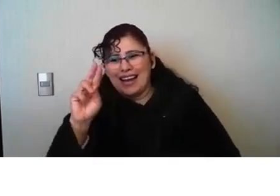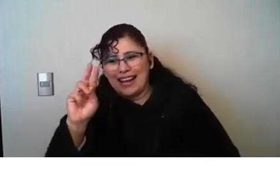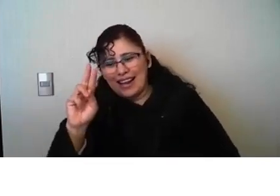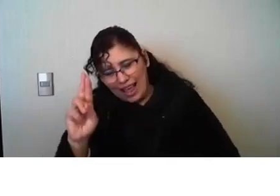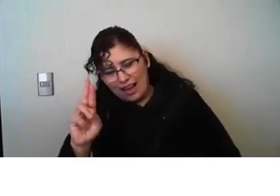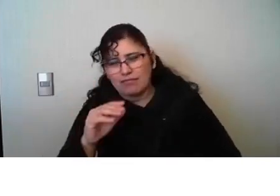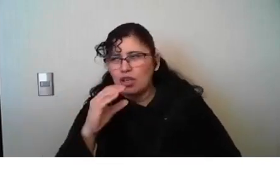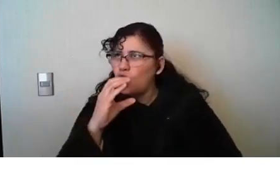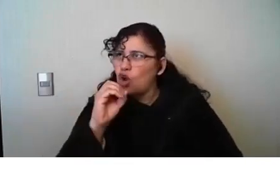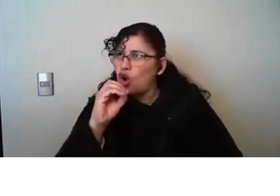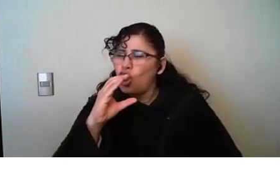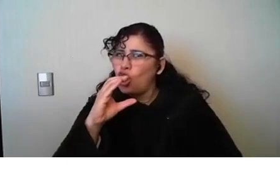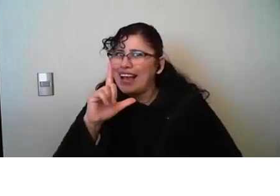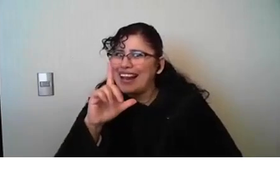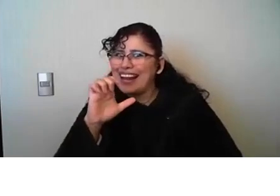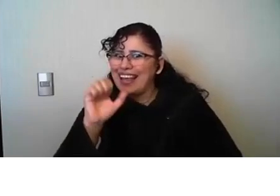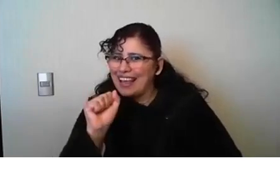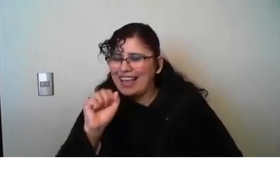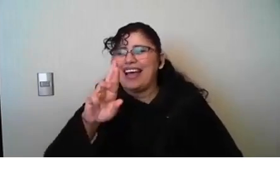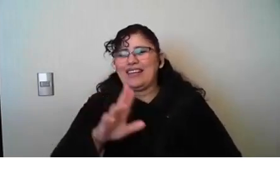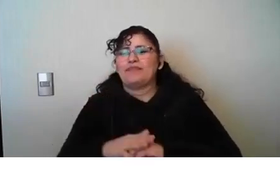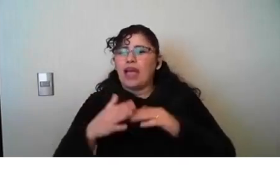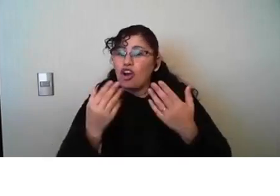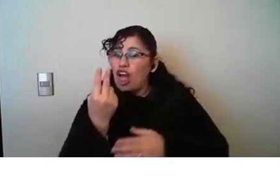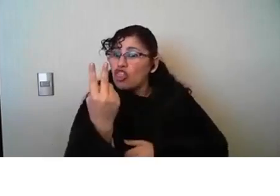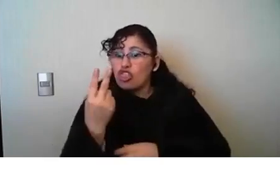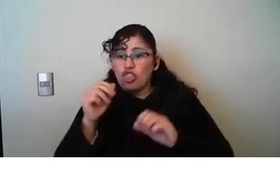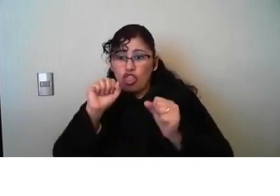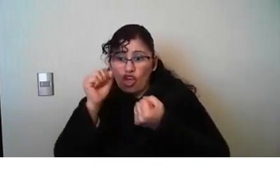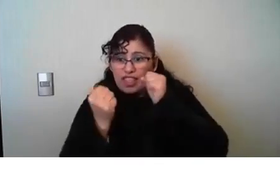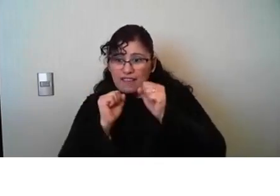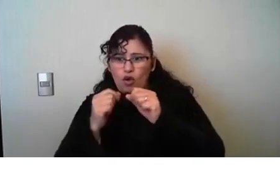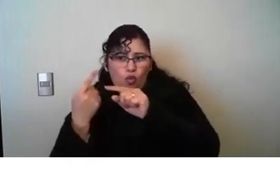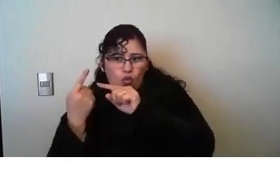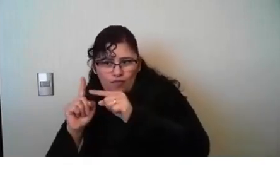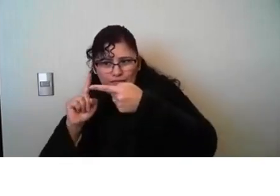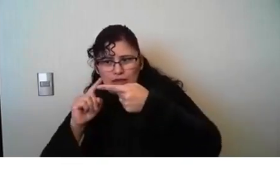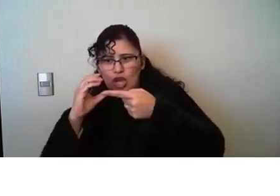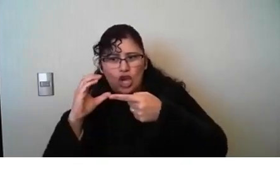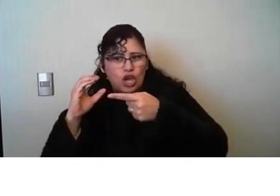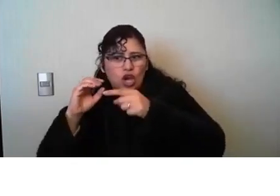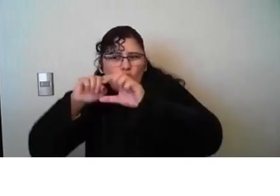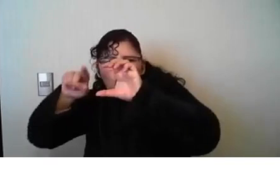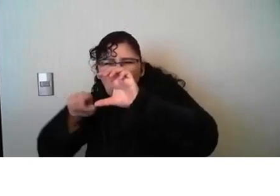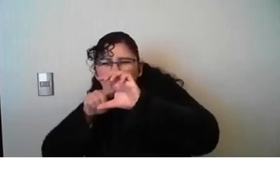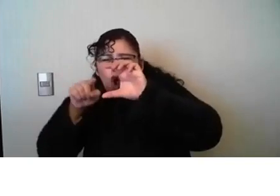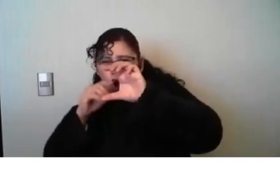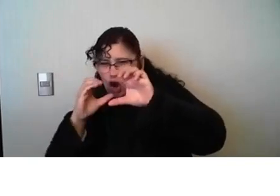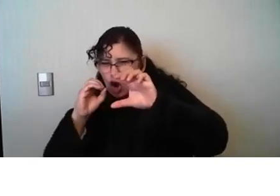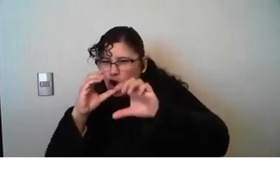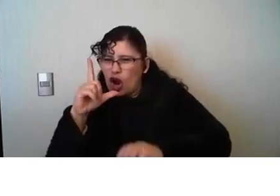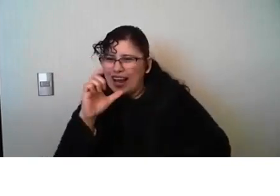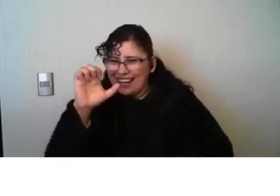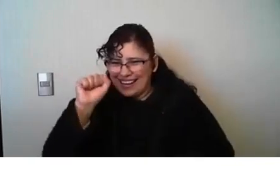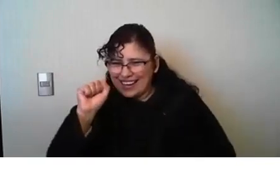Y que tiene dos nervios que lo componen, un nervio coclear y un nervio vestibular.